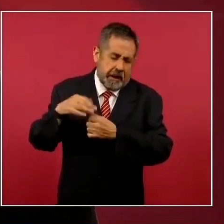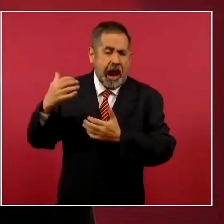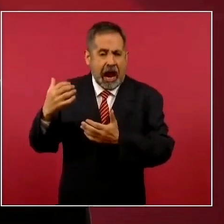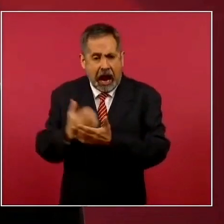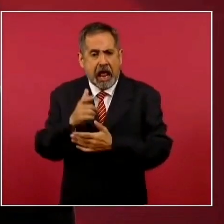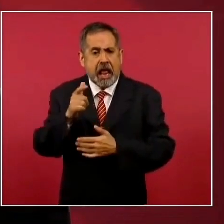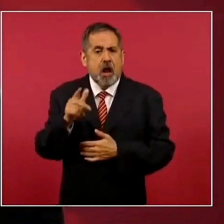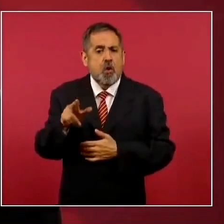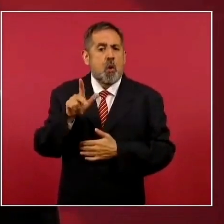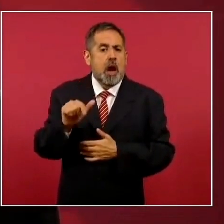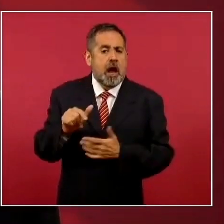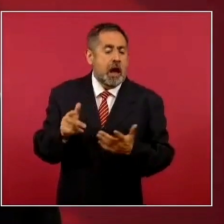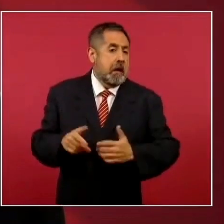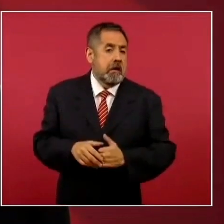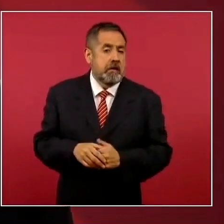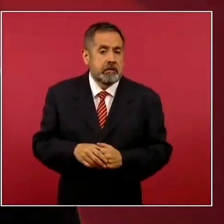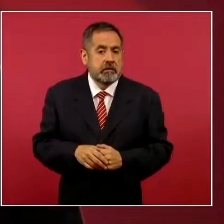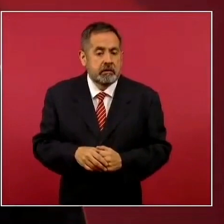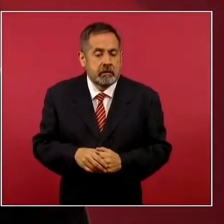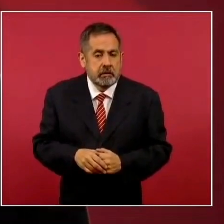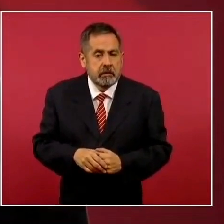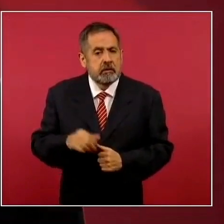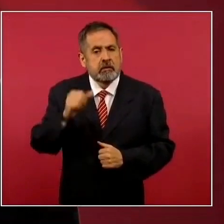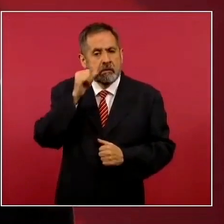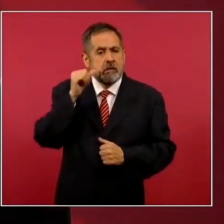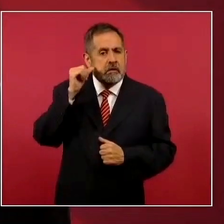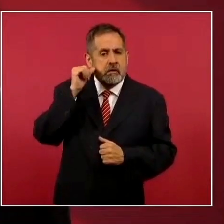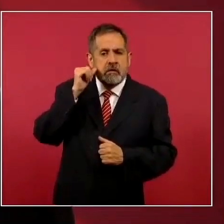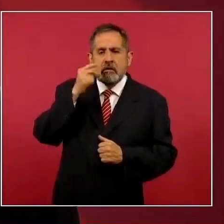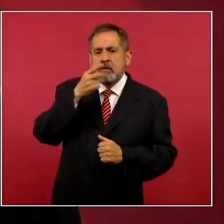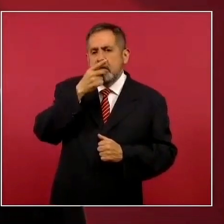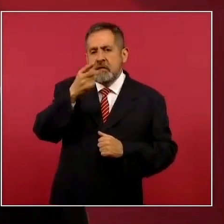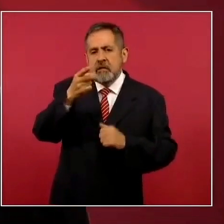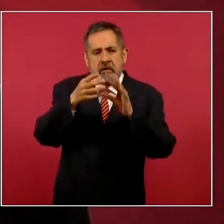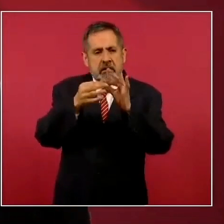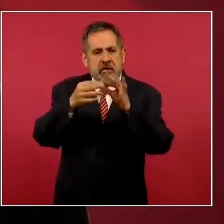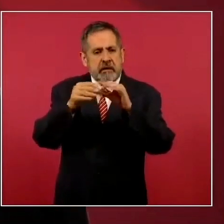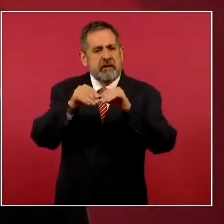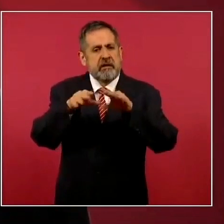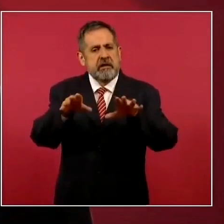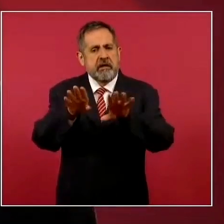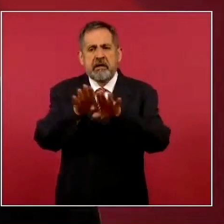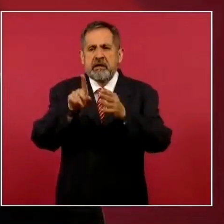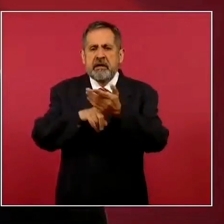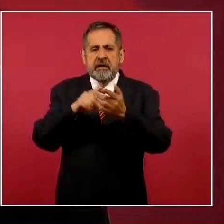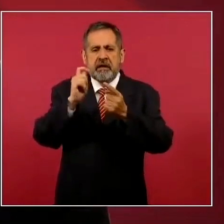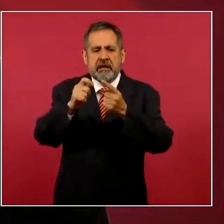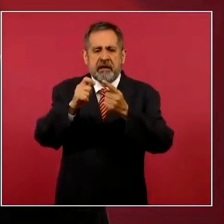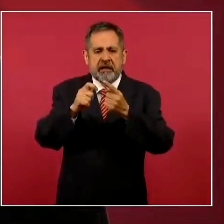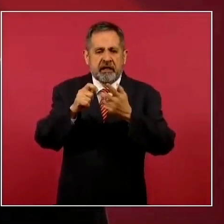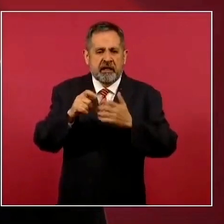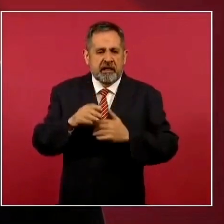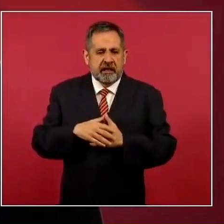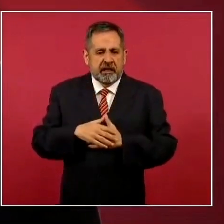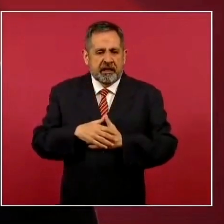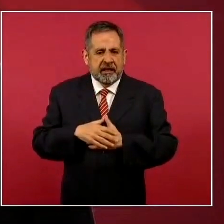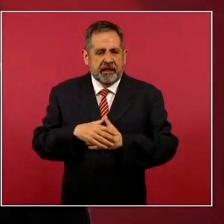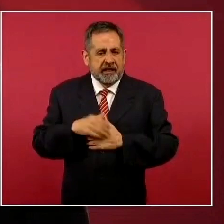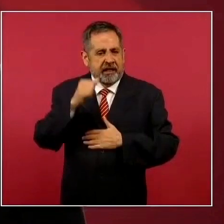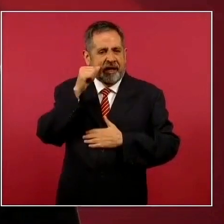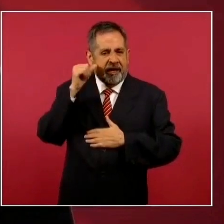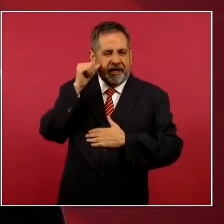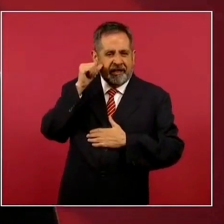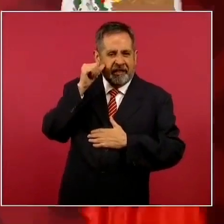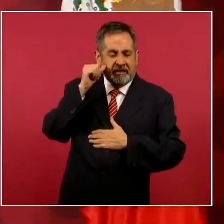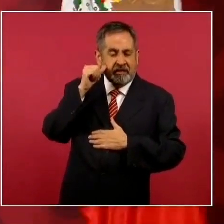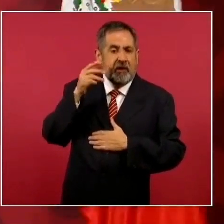Yo les hablaba ayer de cómo se iba reduciendo mi ventaja cuando